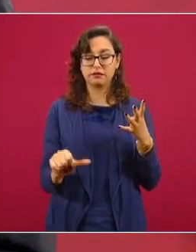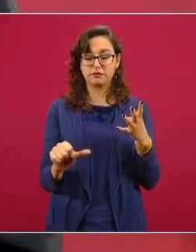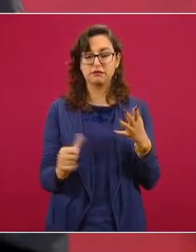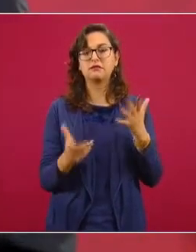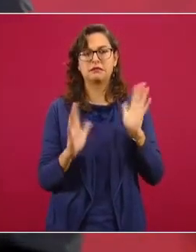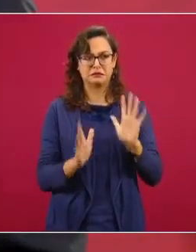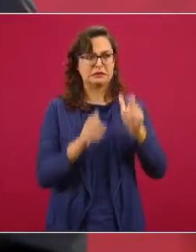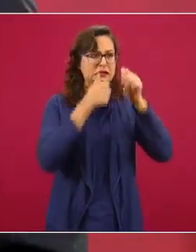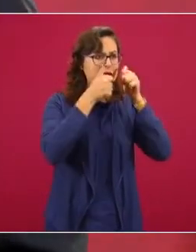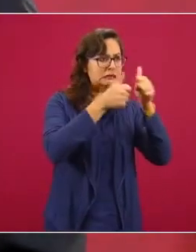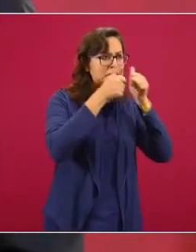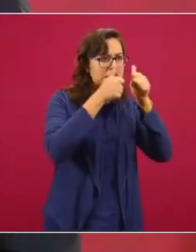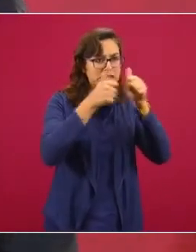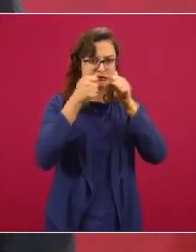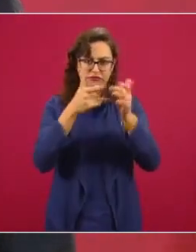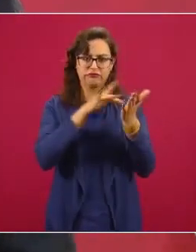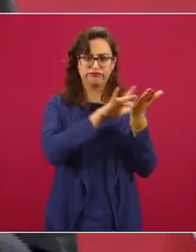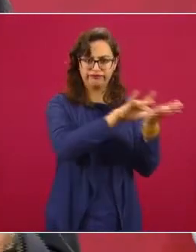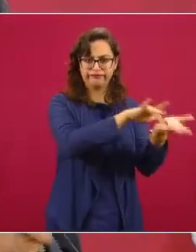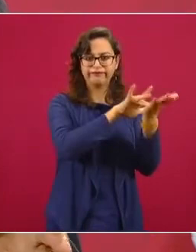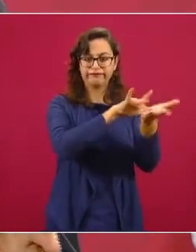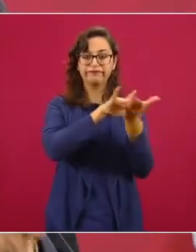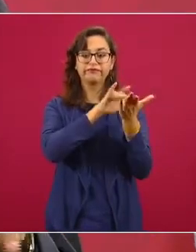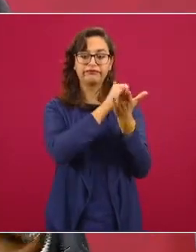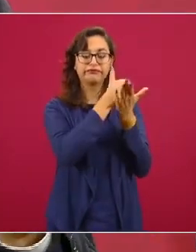Estamos ayudando, pero